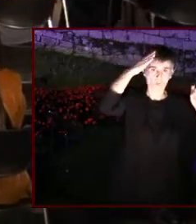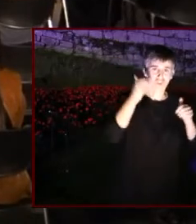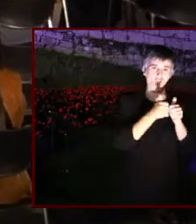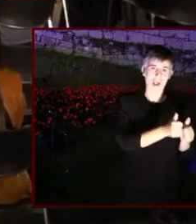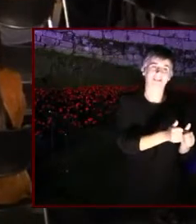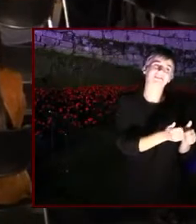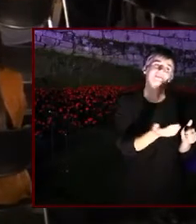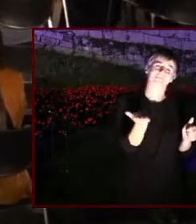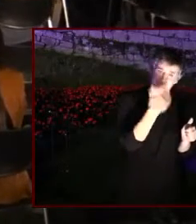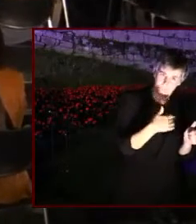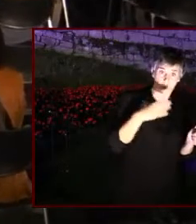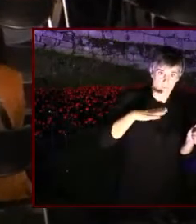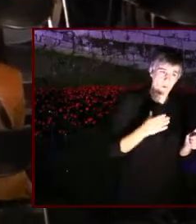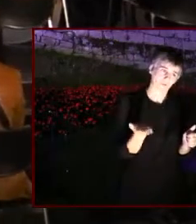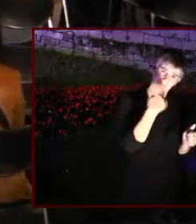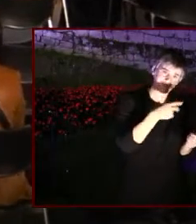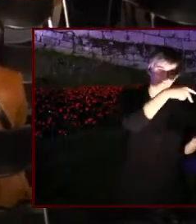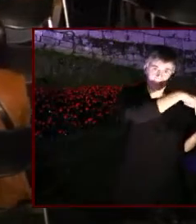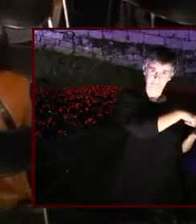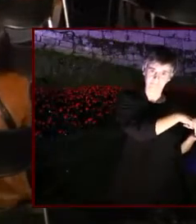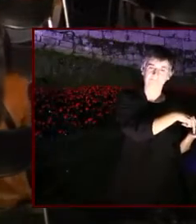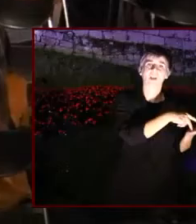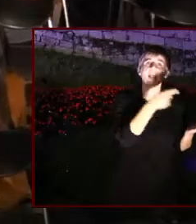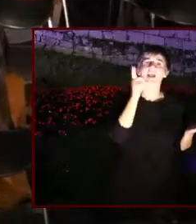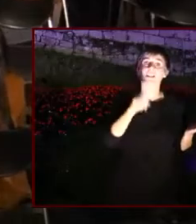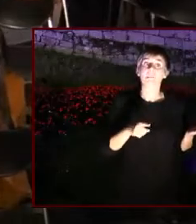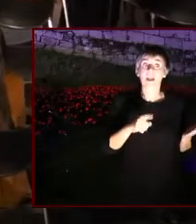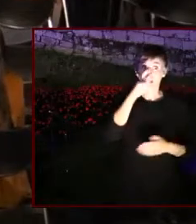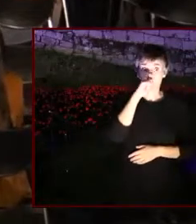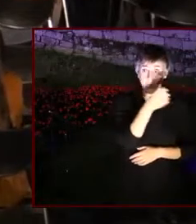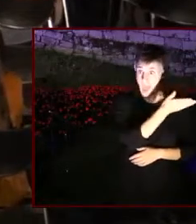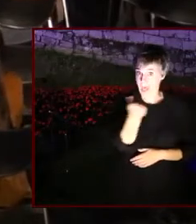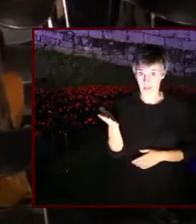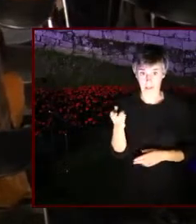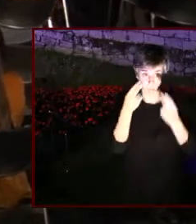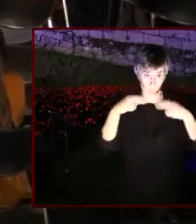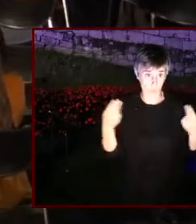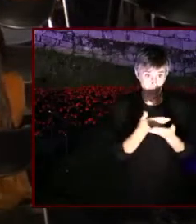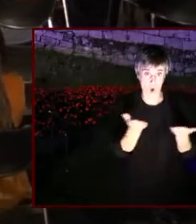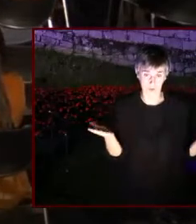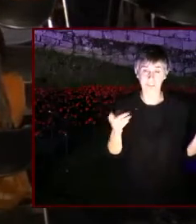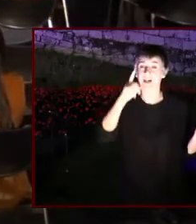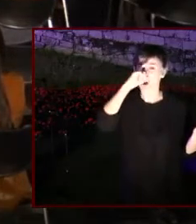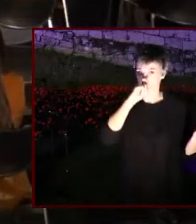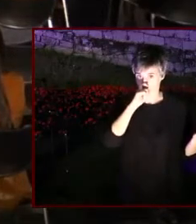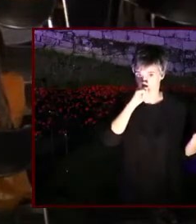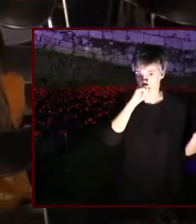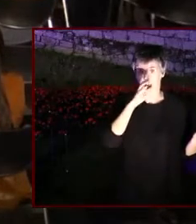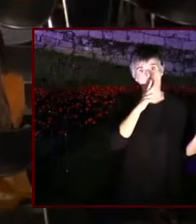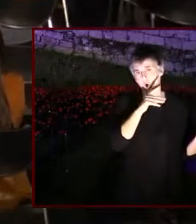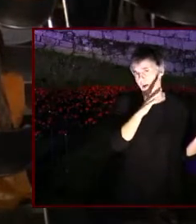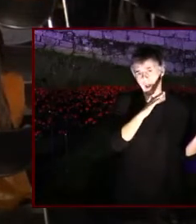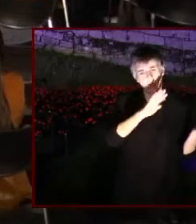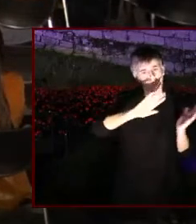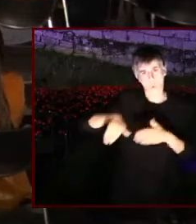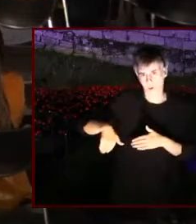por favor, e recordarvos a todos vos, a todo o público, que despois, bueno, agora, ao final do acto,